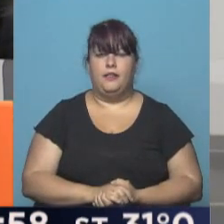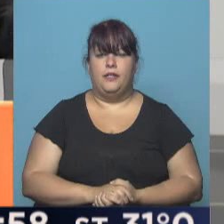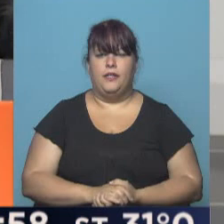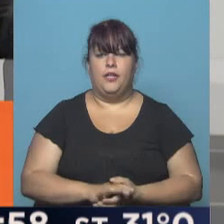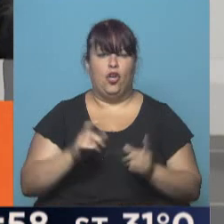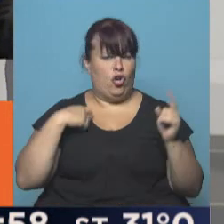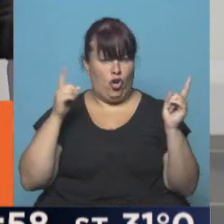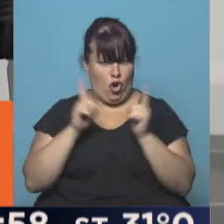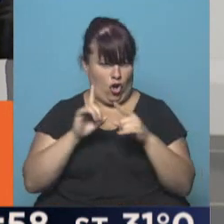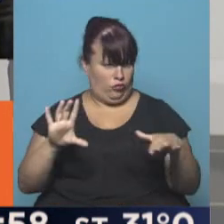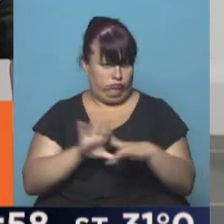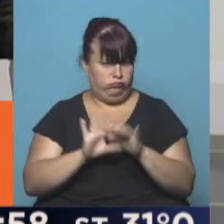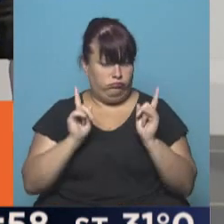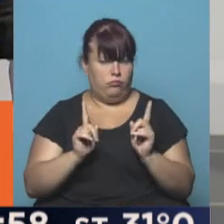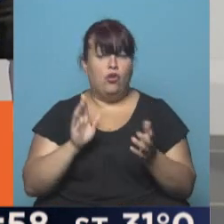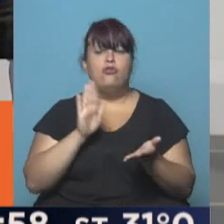Breve y concreto,